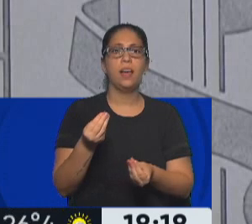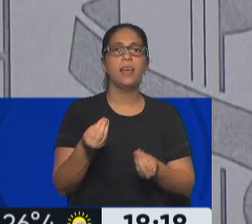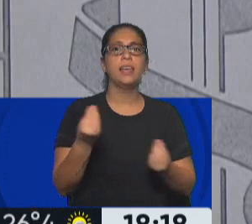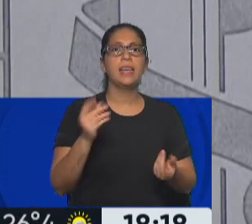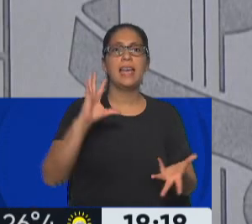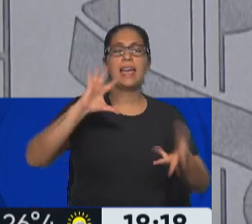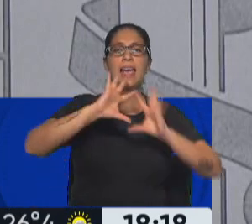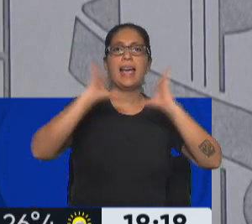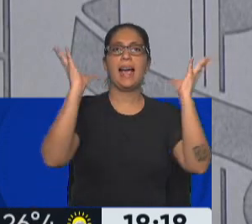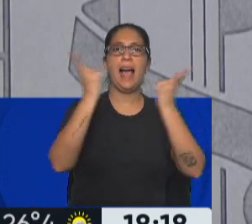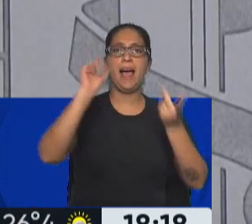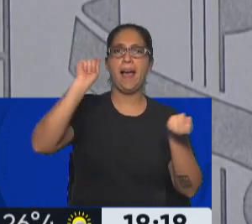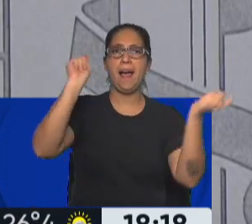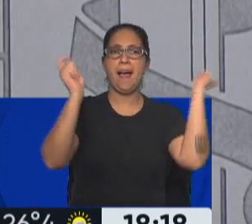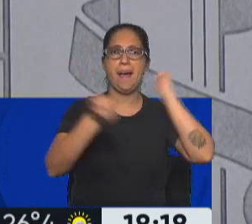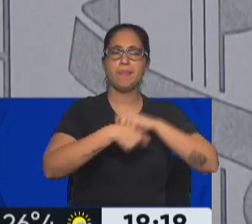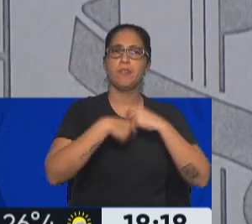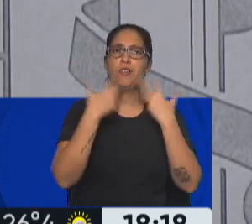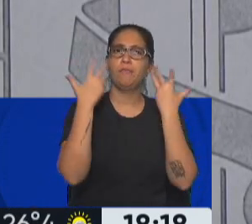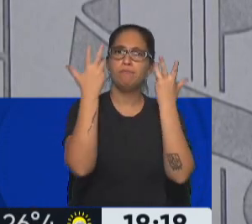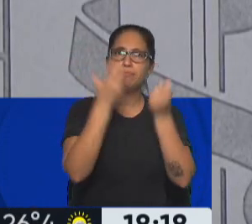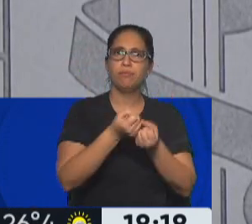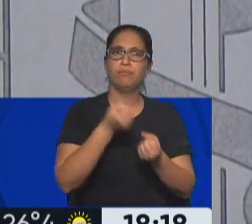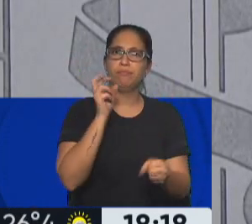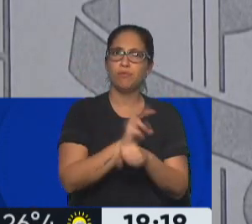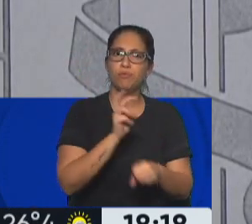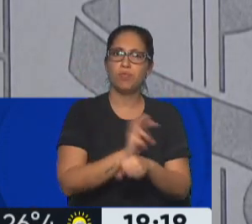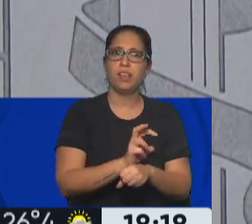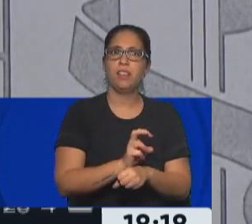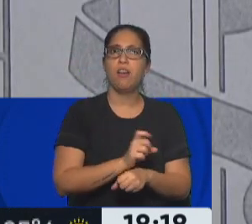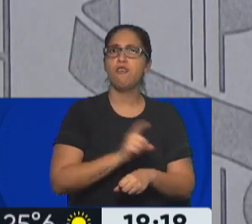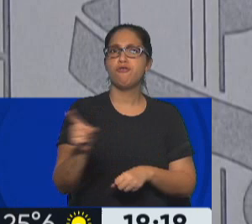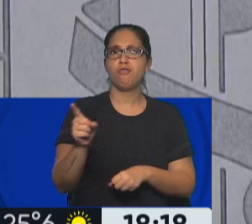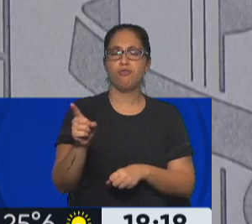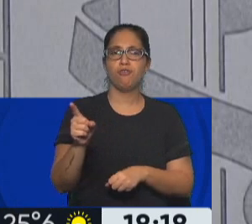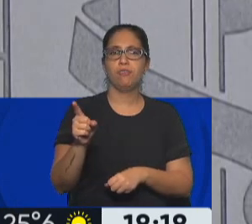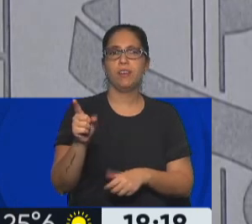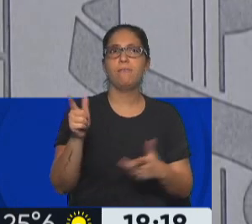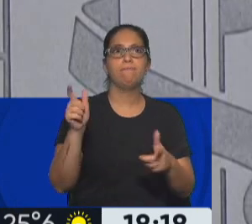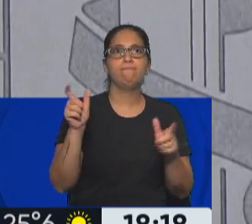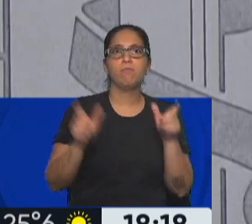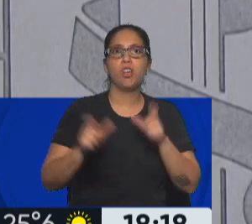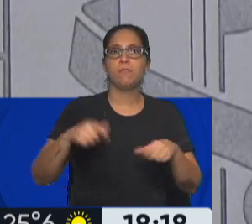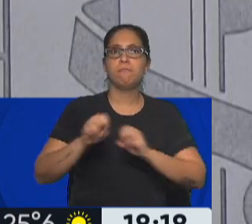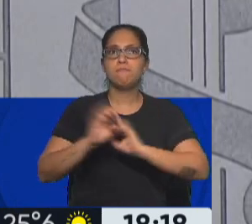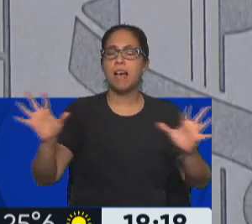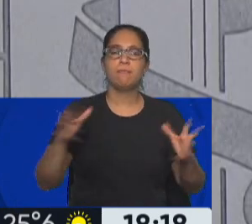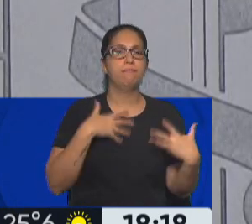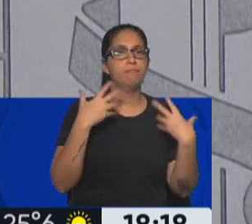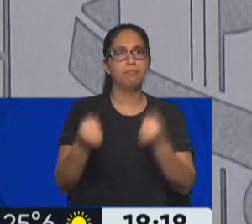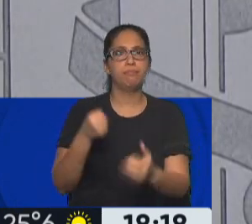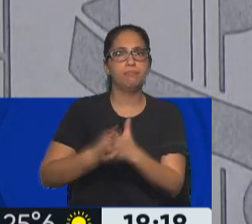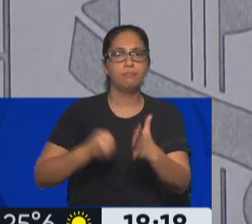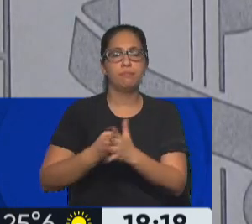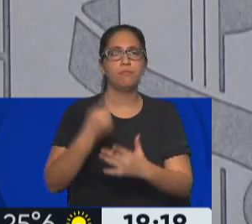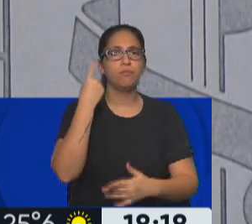cambio climático o contra la intolerancia cuando más falta hacía. Estoy convencido de que el mundo